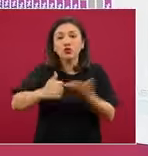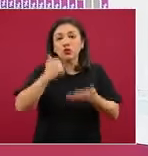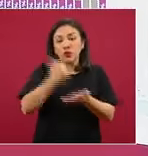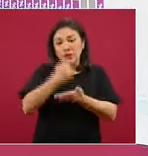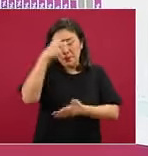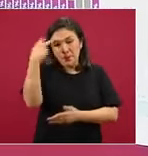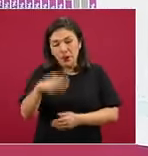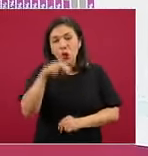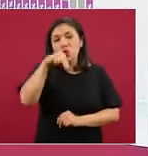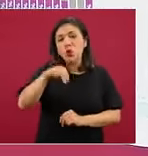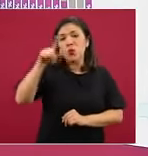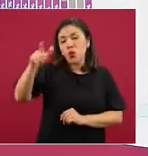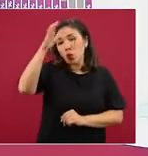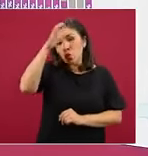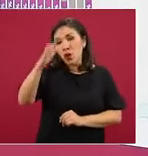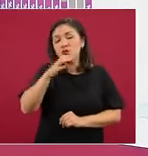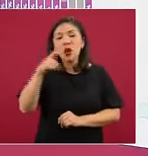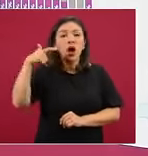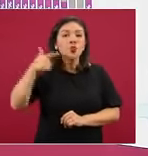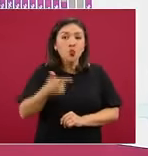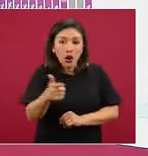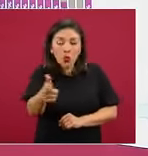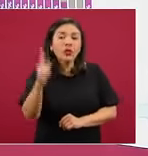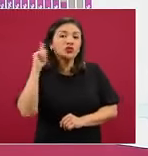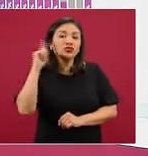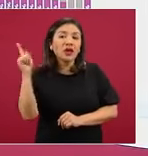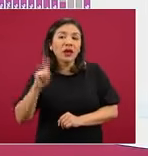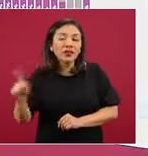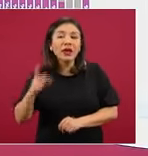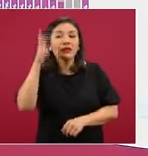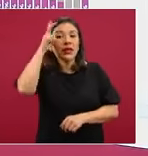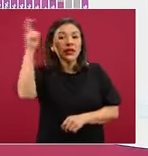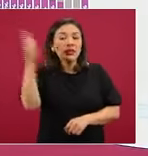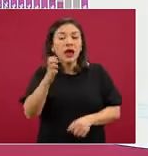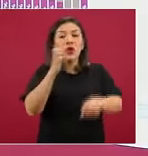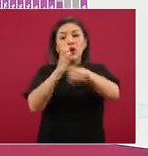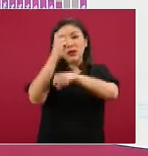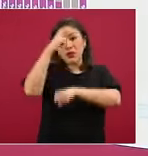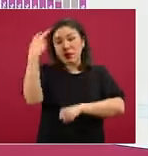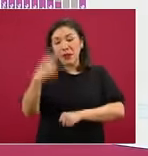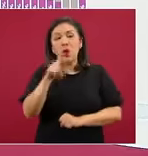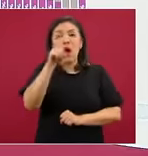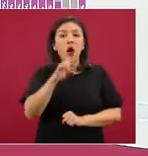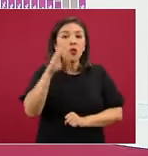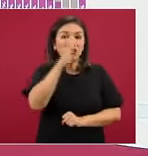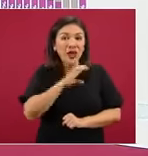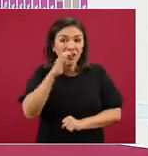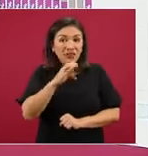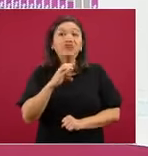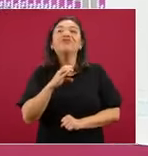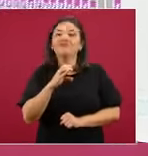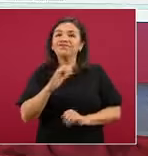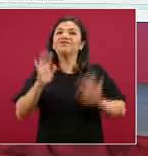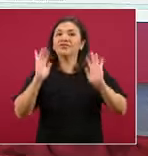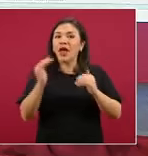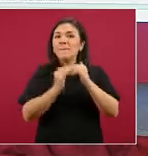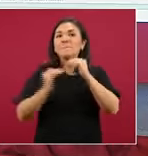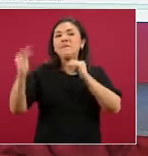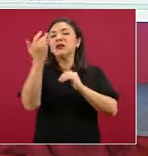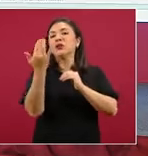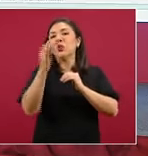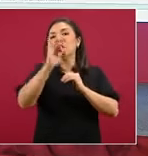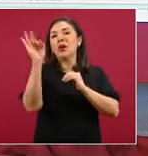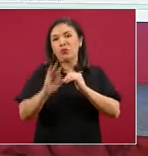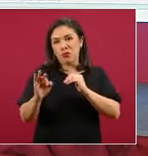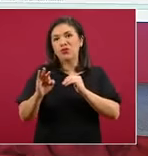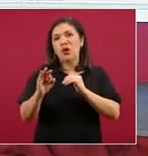León, Coahuila, Guanajuato, Zacatecas, Hidalgo, Estado de México y Aguascalientes, que ya están por arriba de 50